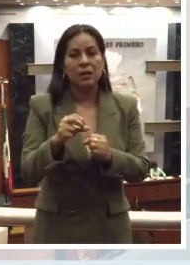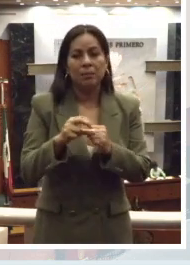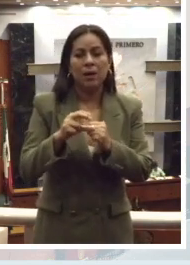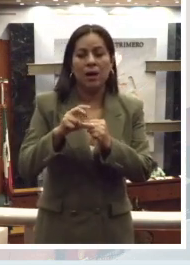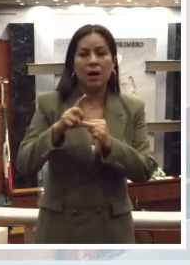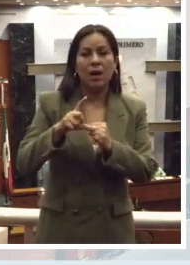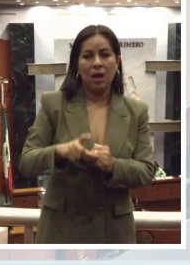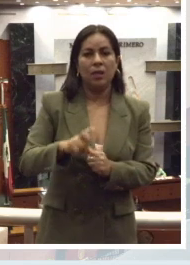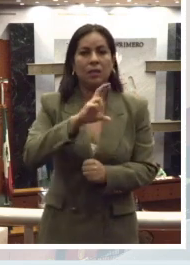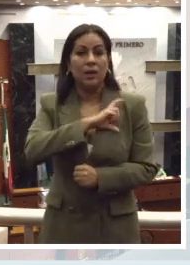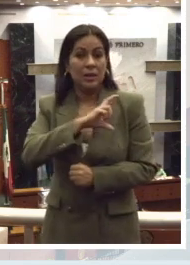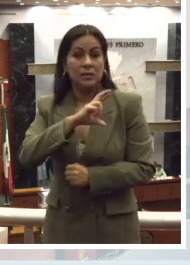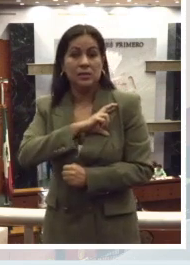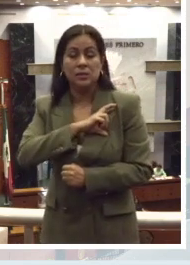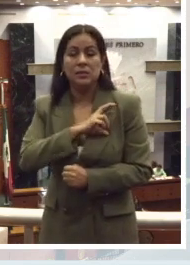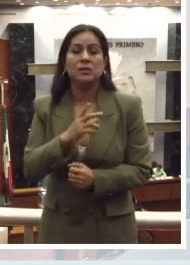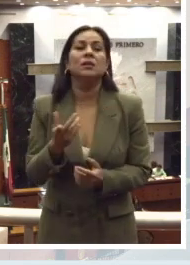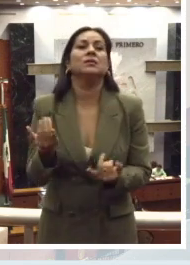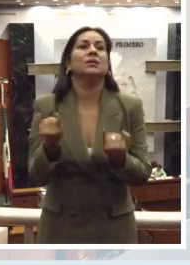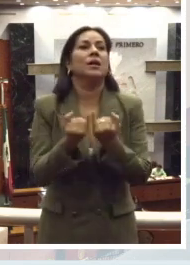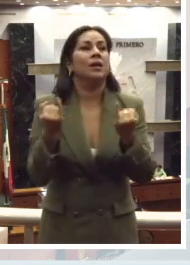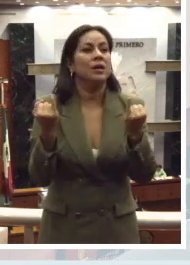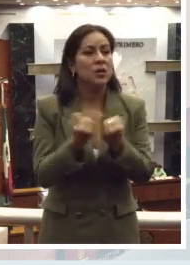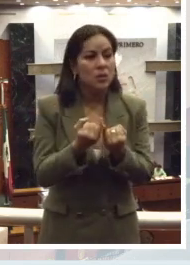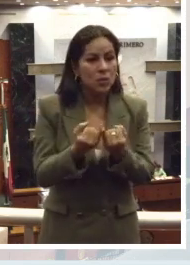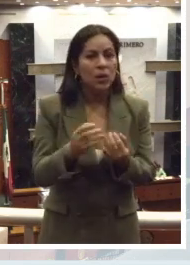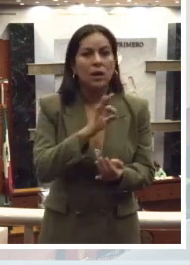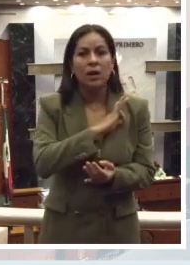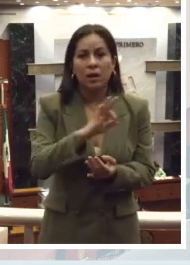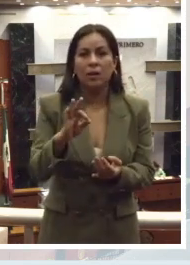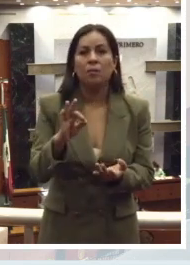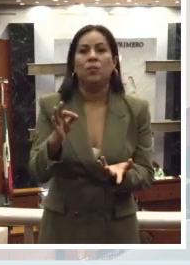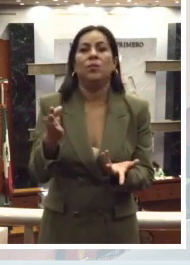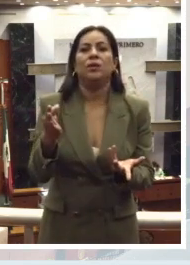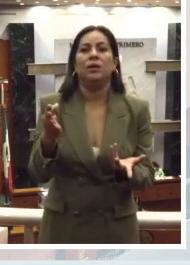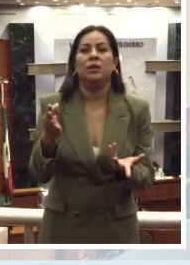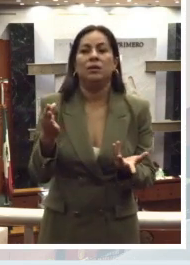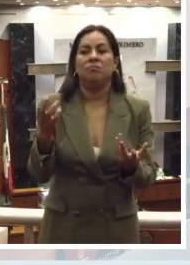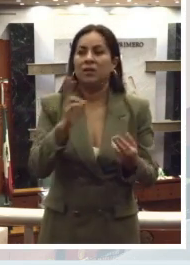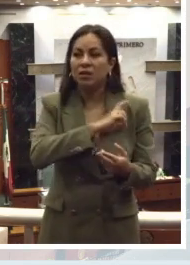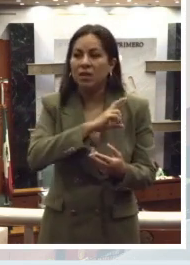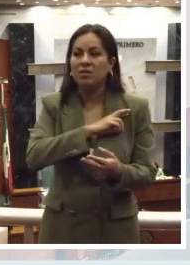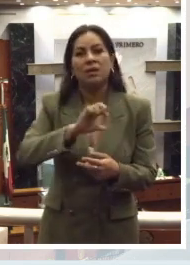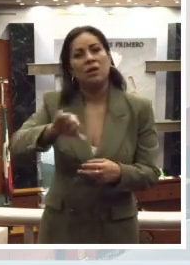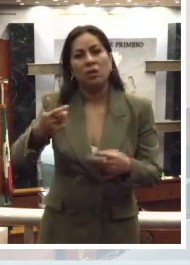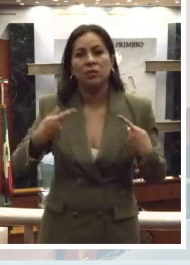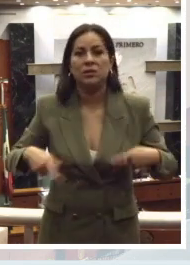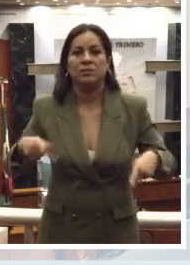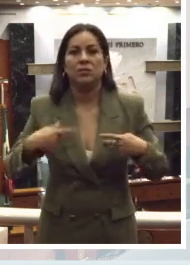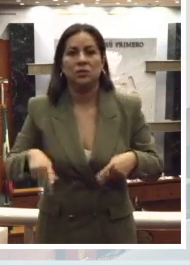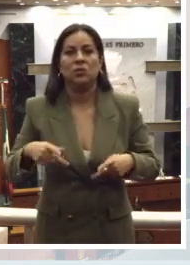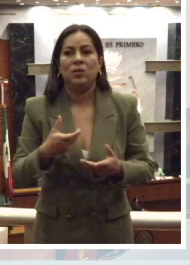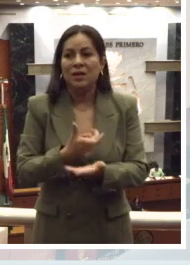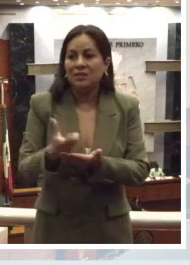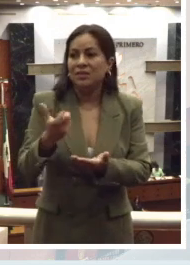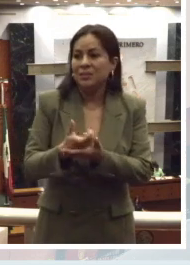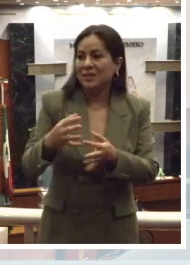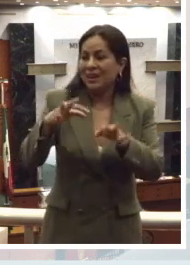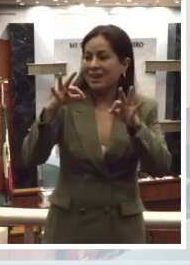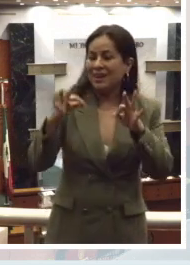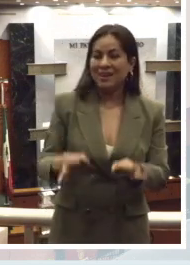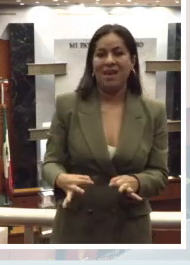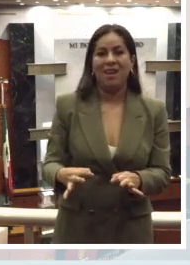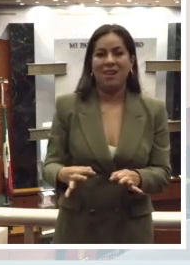los alquileres sea proporcional al poder adquisitivo de la población y a las condiciones económicas